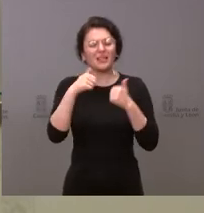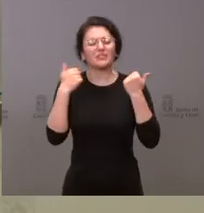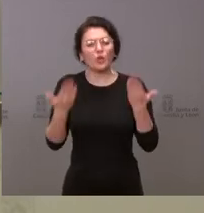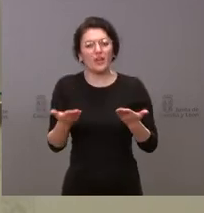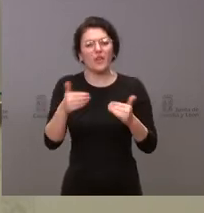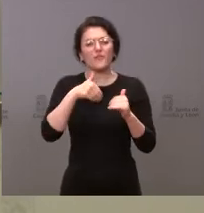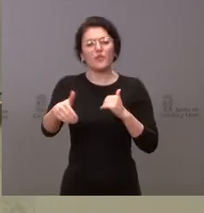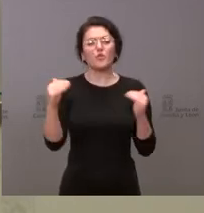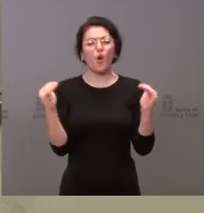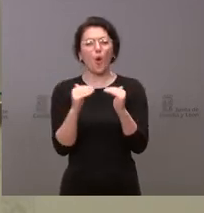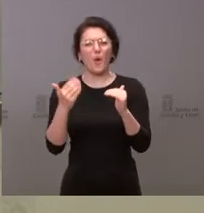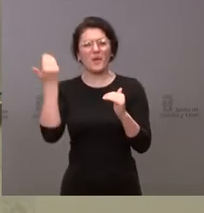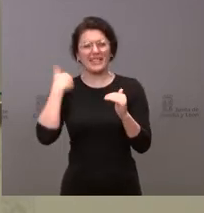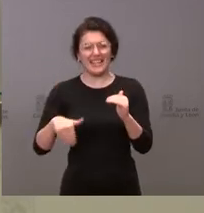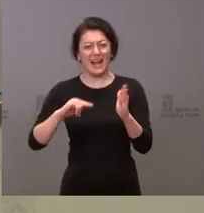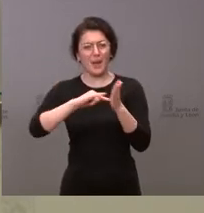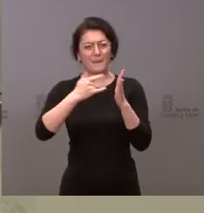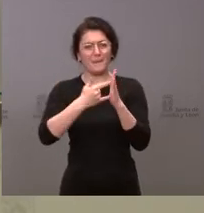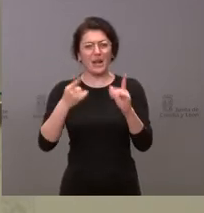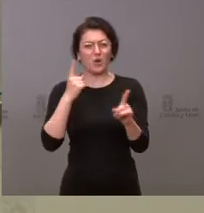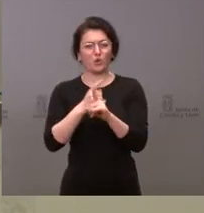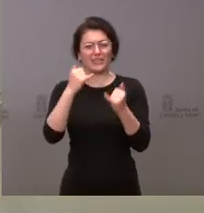próximo jueves se va a aprobar ese plan anticrisis